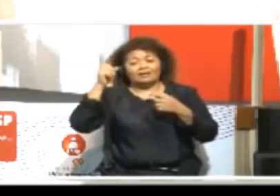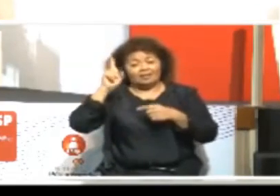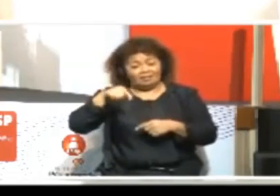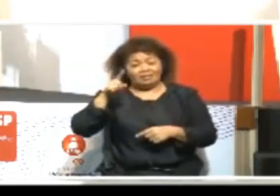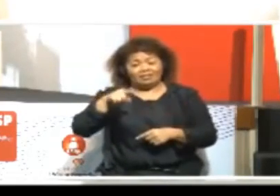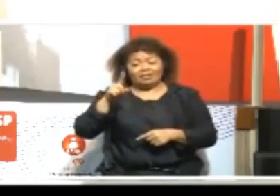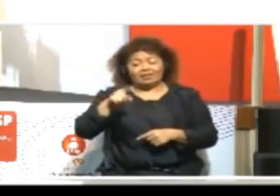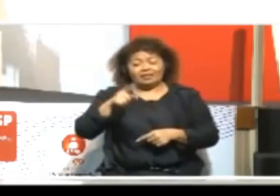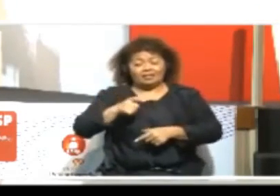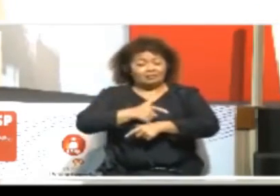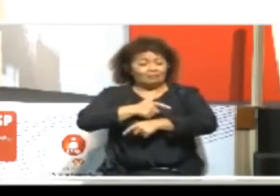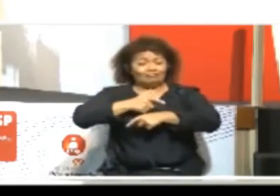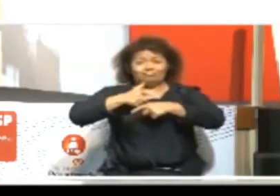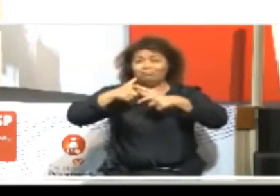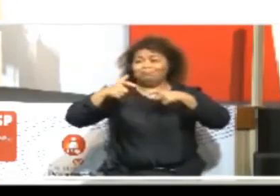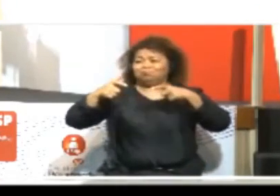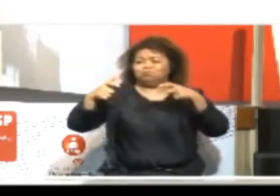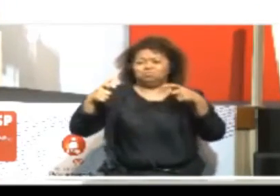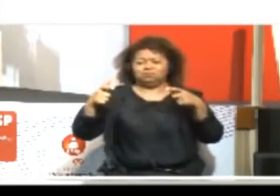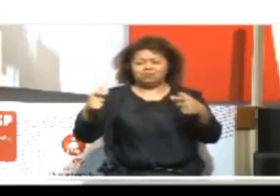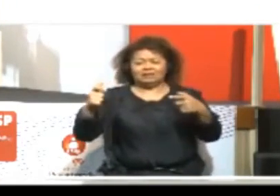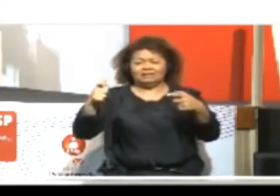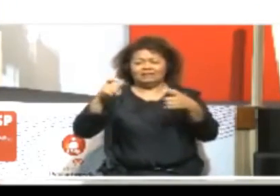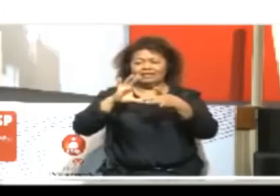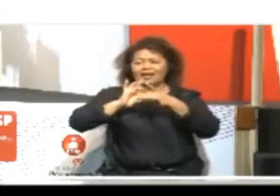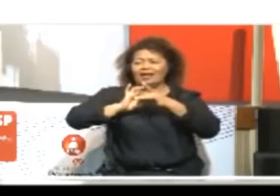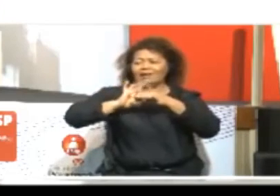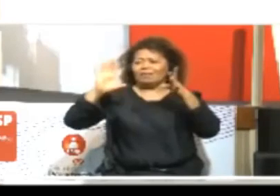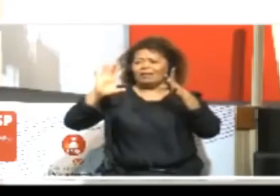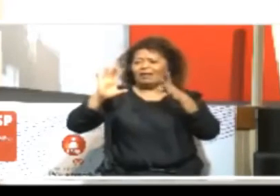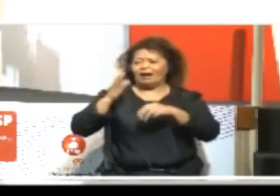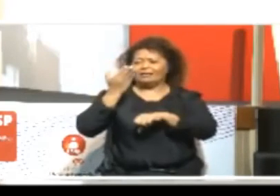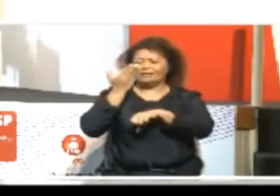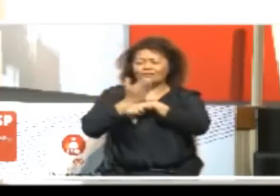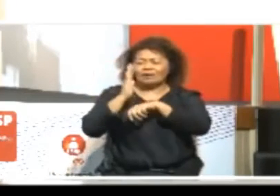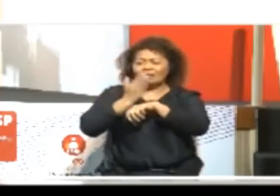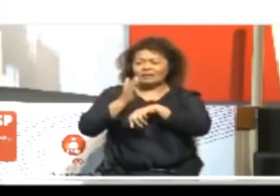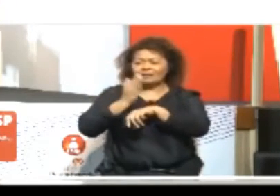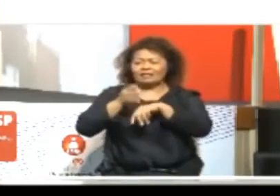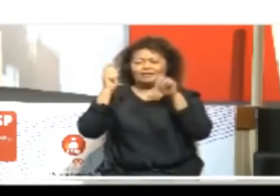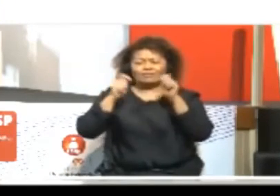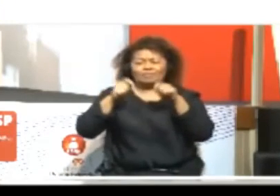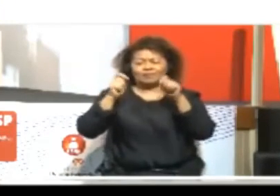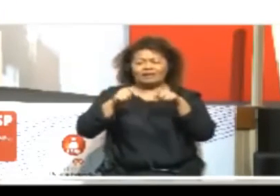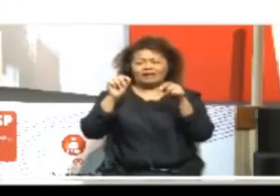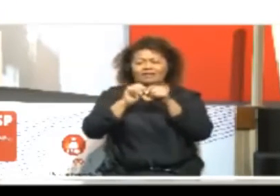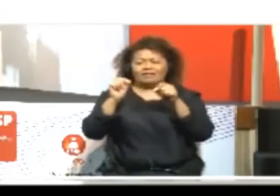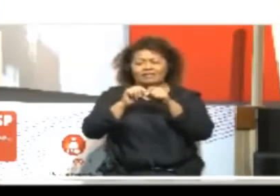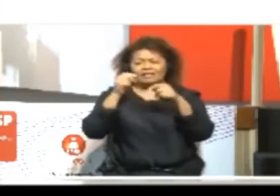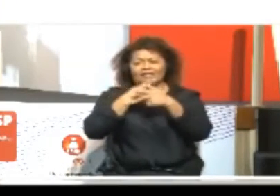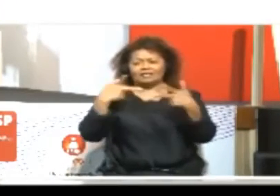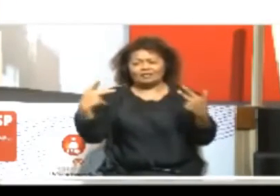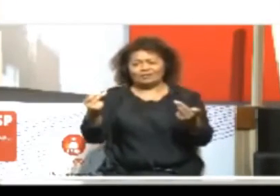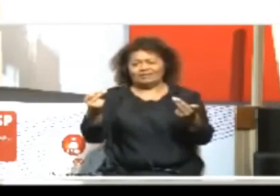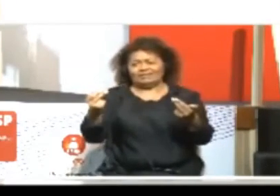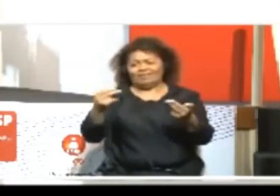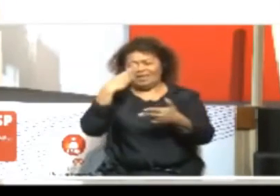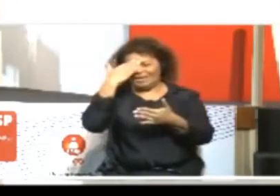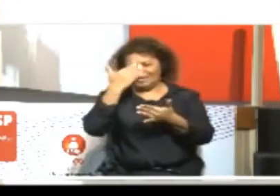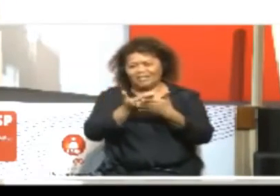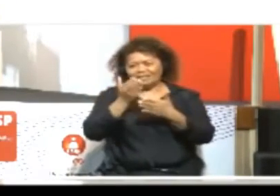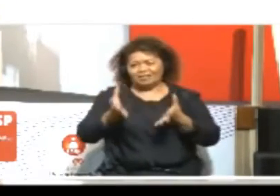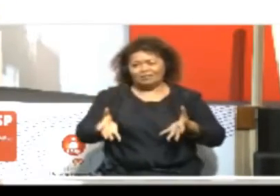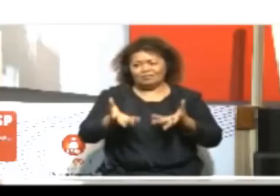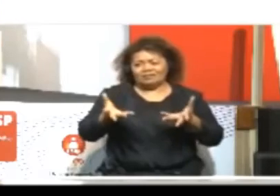sentido de poder hacer las cosas. Entonces, eso pienso que eso influye también en la capacidad de la organización. Cuando no se